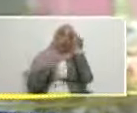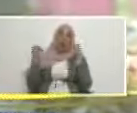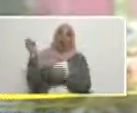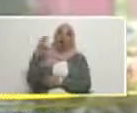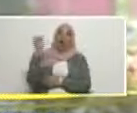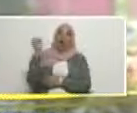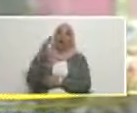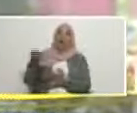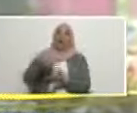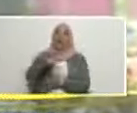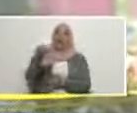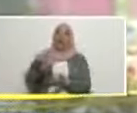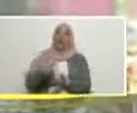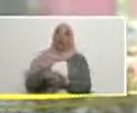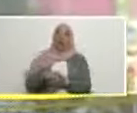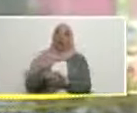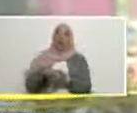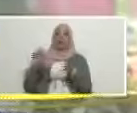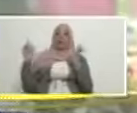Mervin.